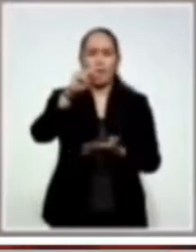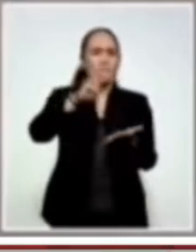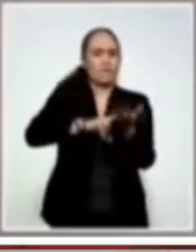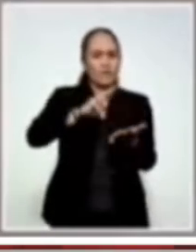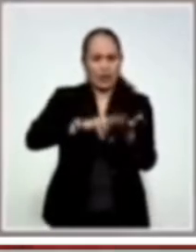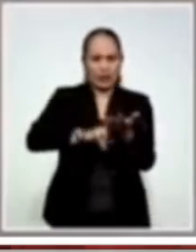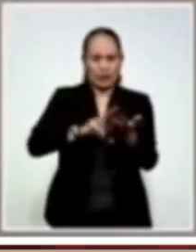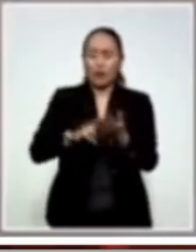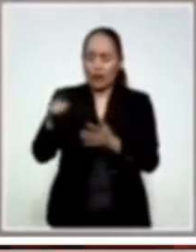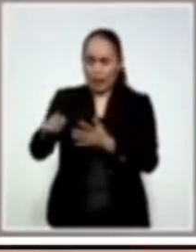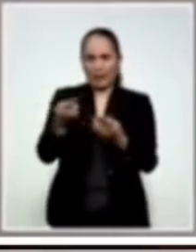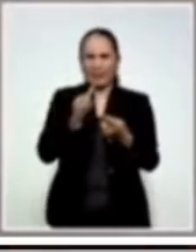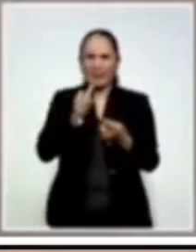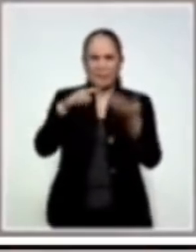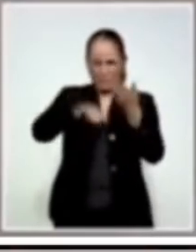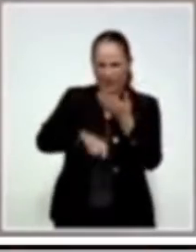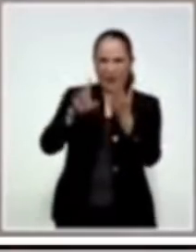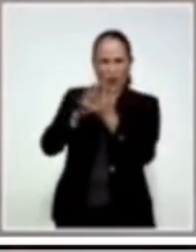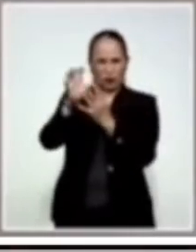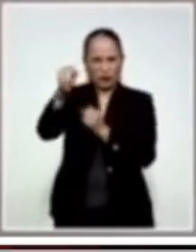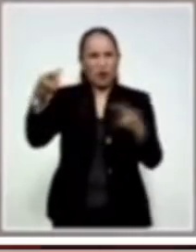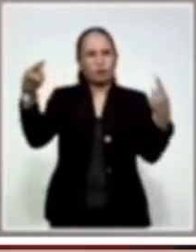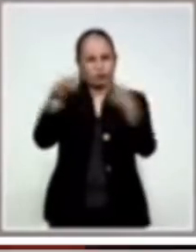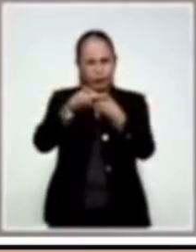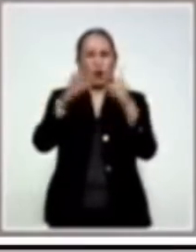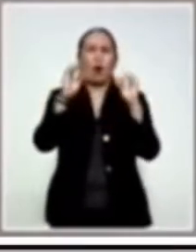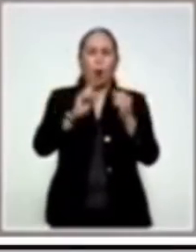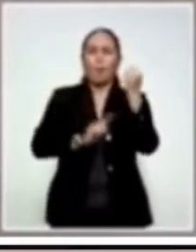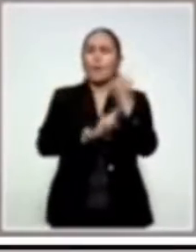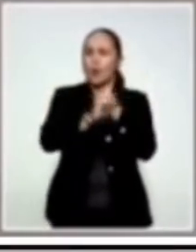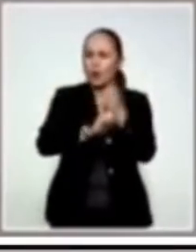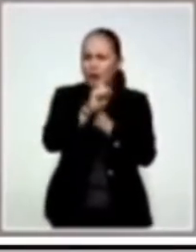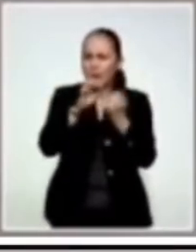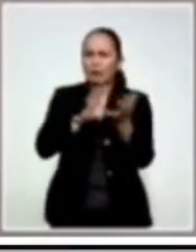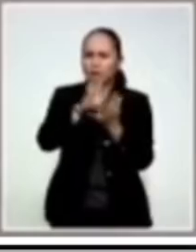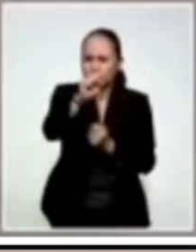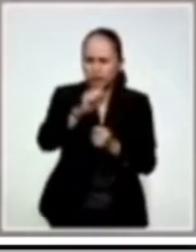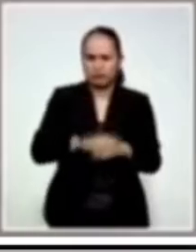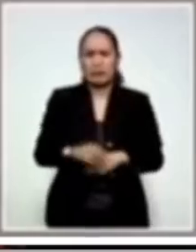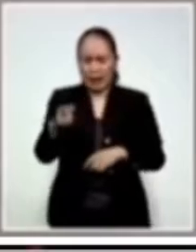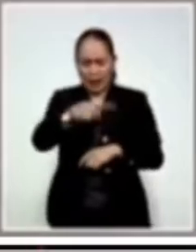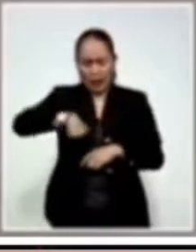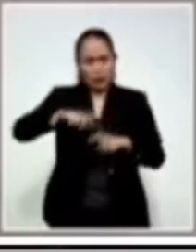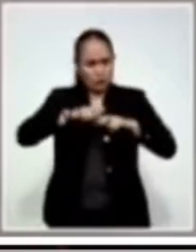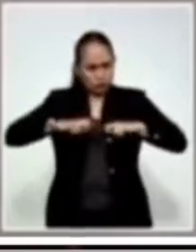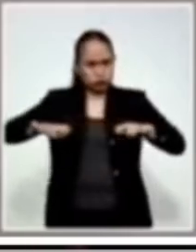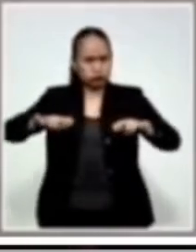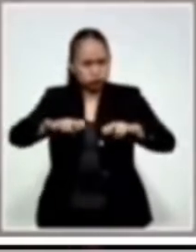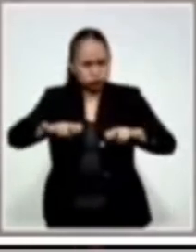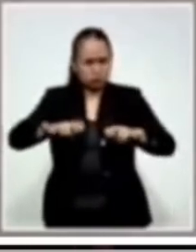de la acción de inconstitucionalidad o de la controversia constitucional. Y normalmente el Pleno se ajusta a